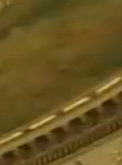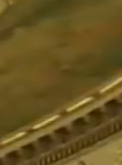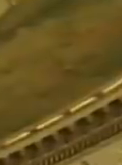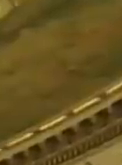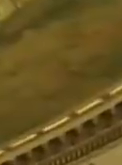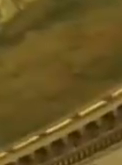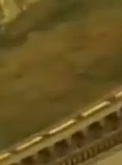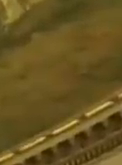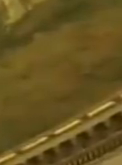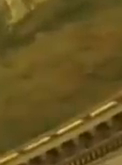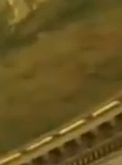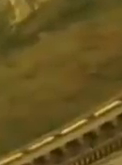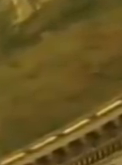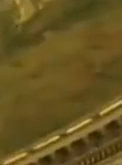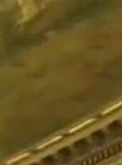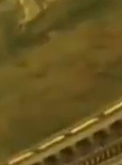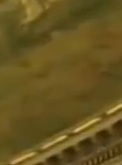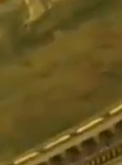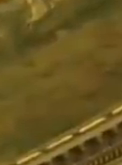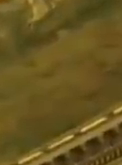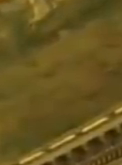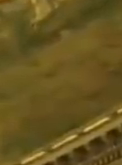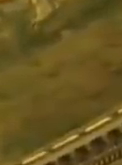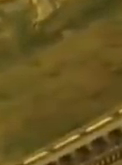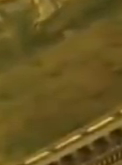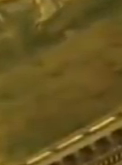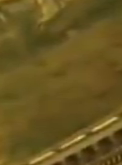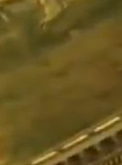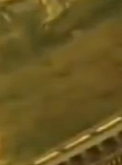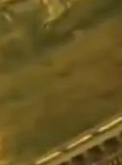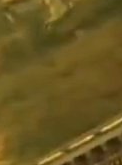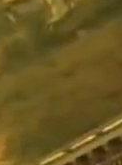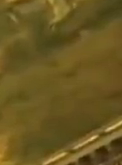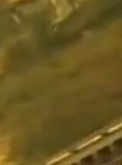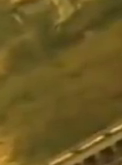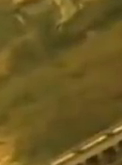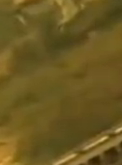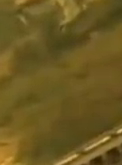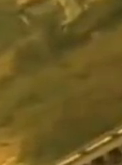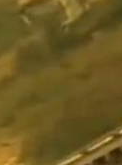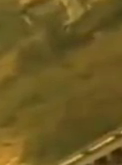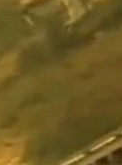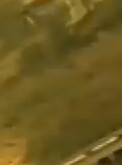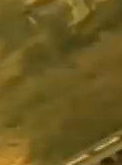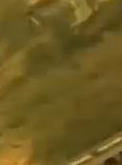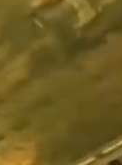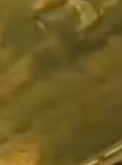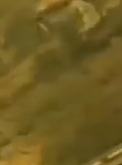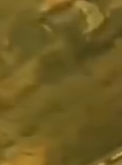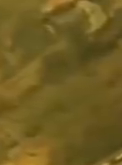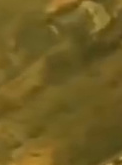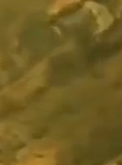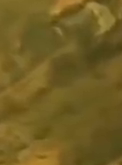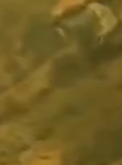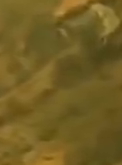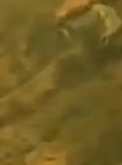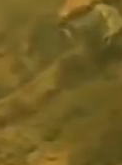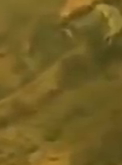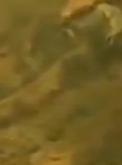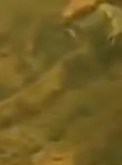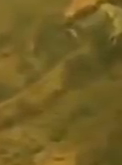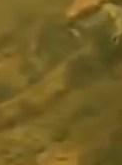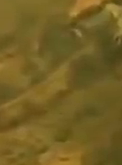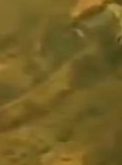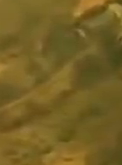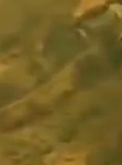palabra, y bromeando sentenciado el jefe de Estado venezolano, que pues no sabía cuando hablaba en serio y cuando era una